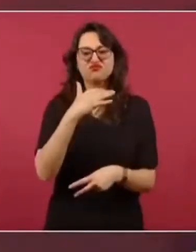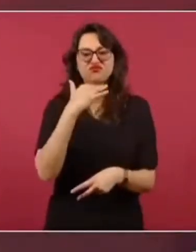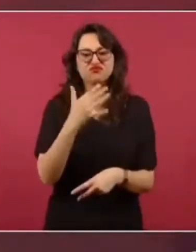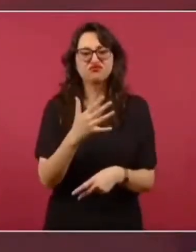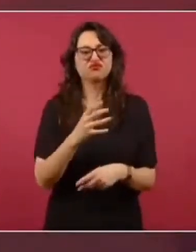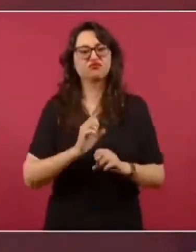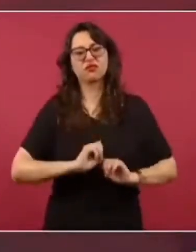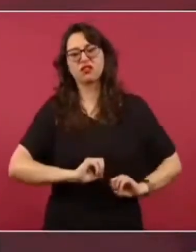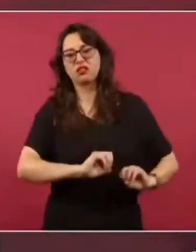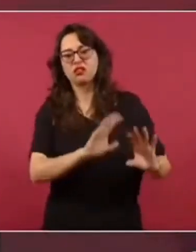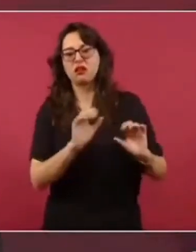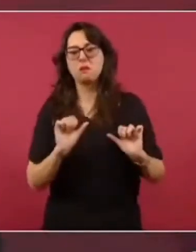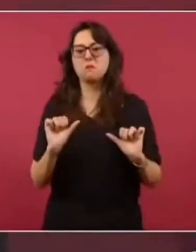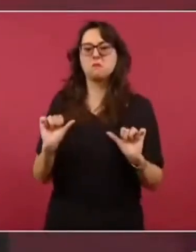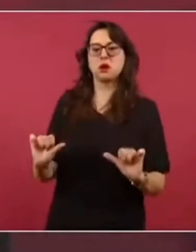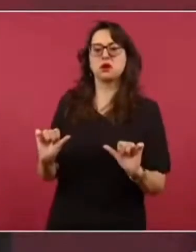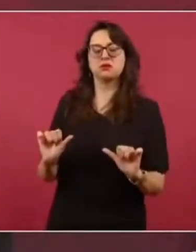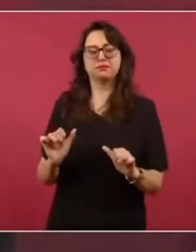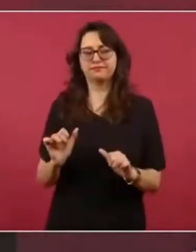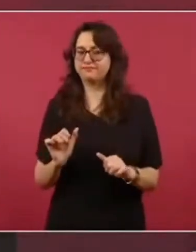la delincuencia de la autoridad,